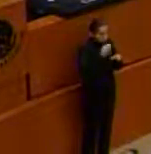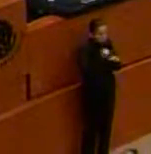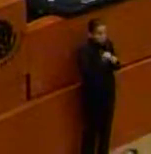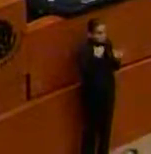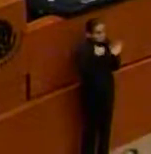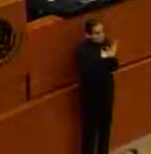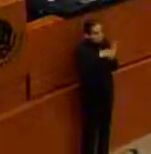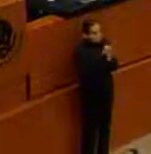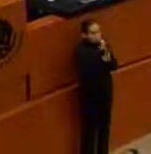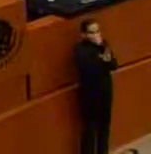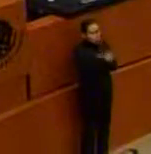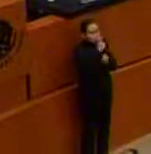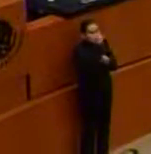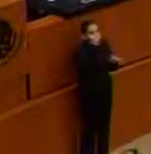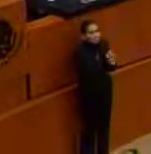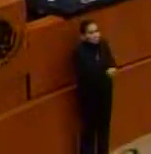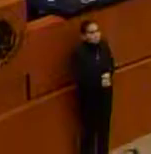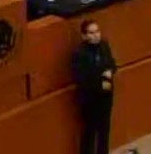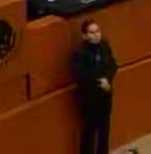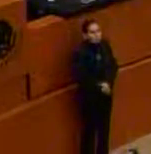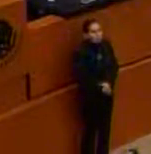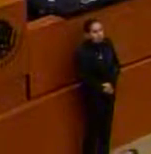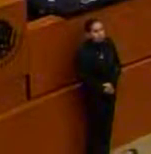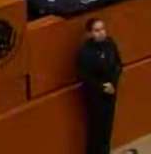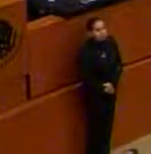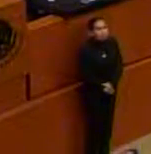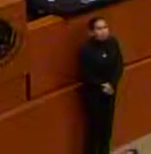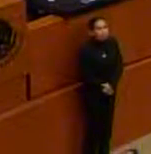unos 9.000 euros anuales.